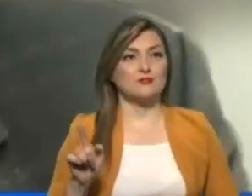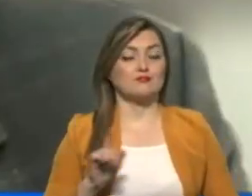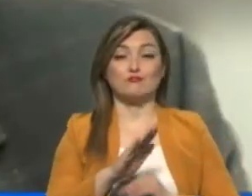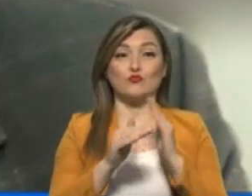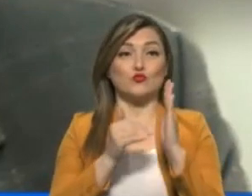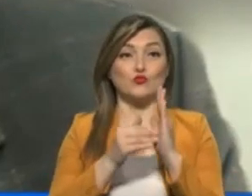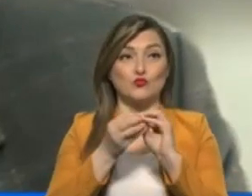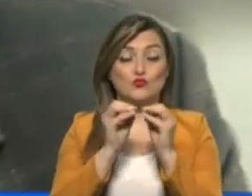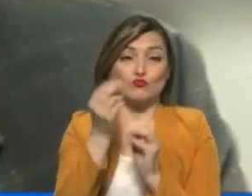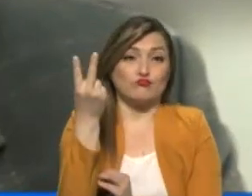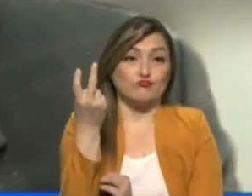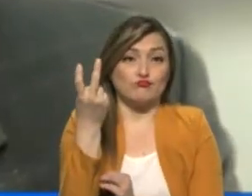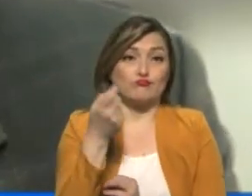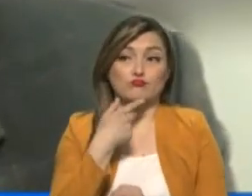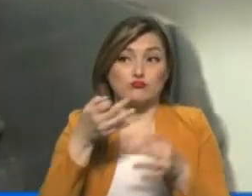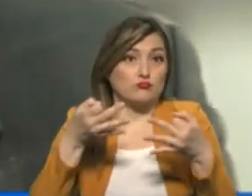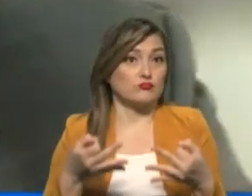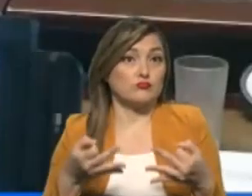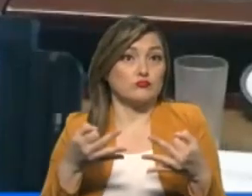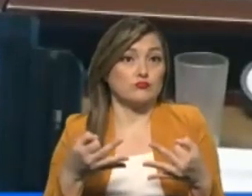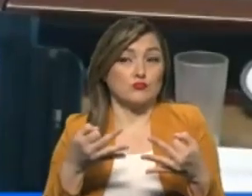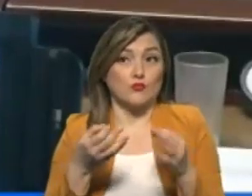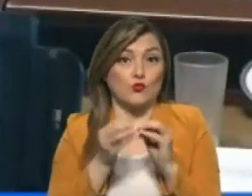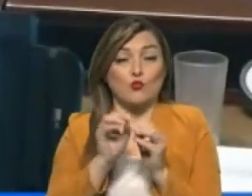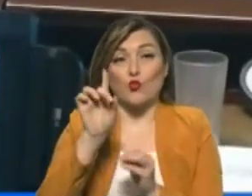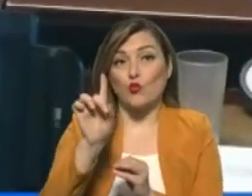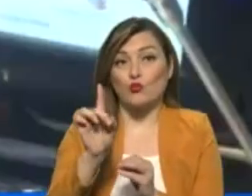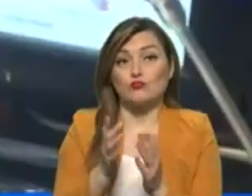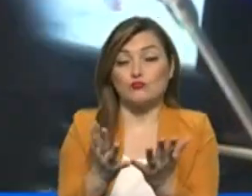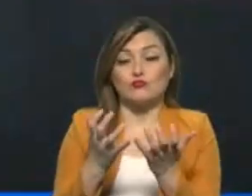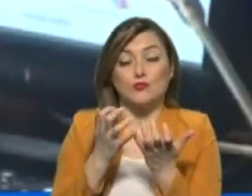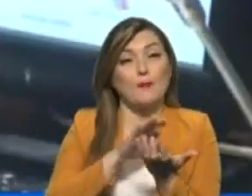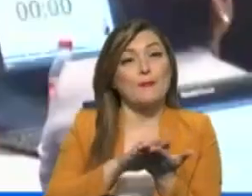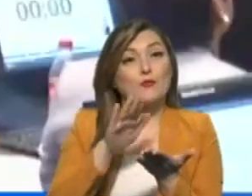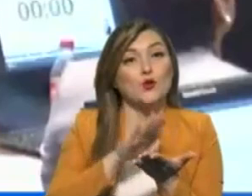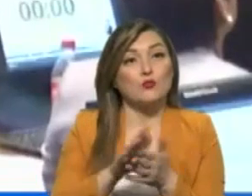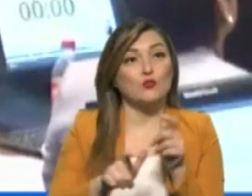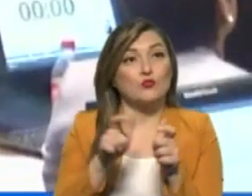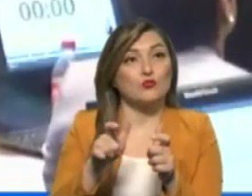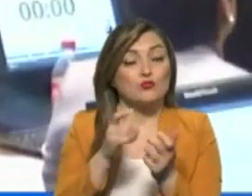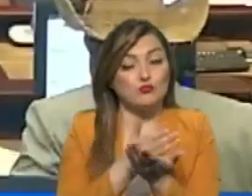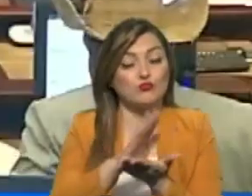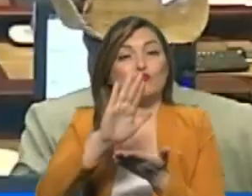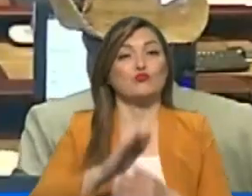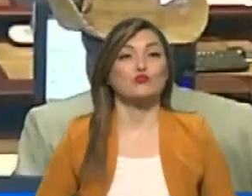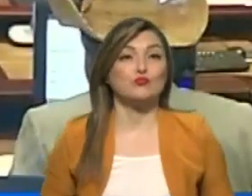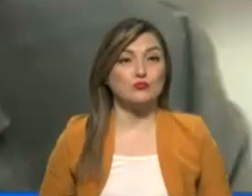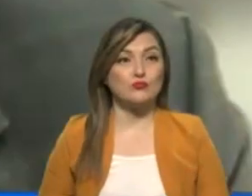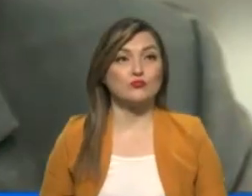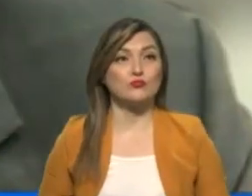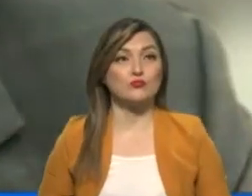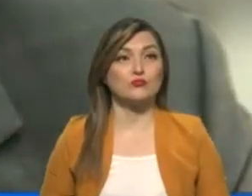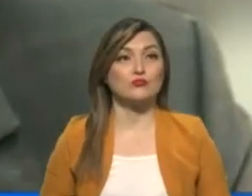Incluso desde la izquierda democrática confirman que UNES buscaba amnistía para sus procesados y que por ahí ellos no